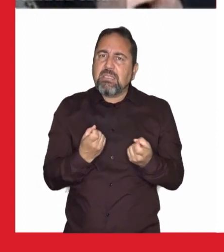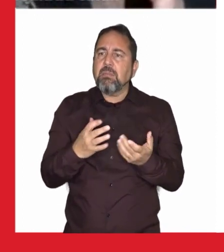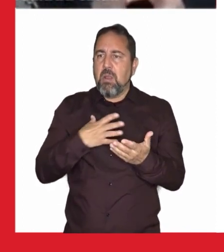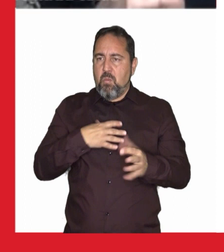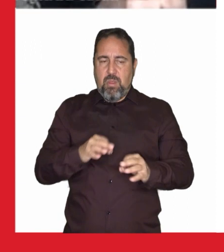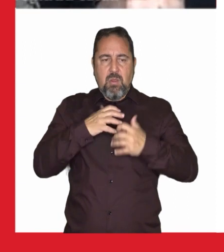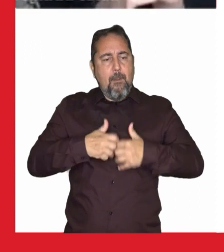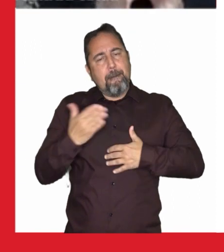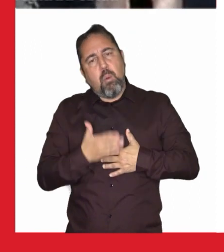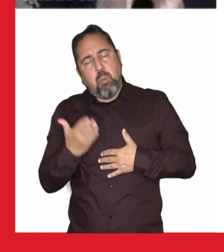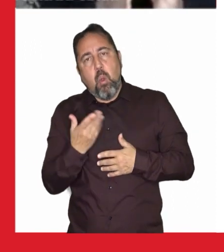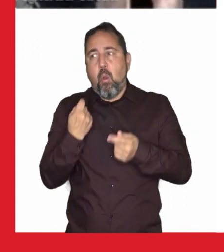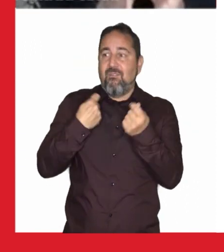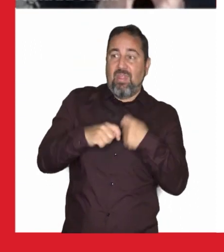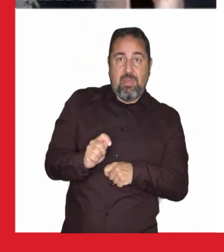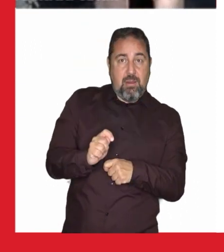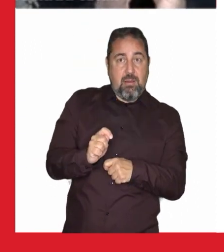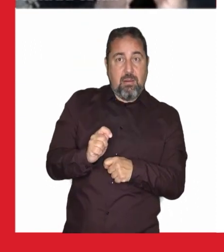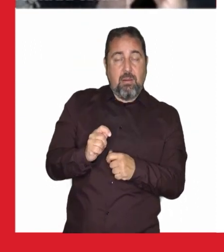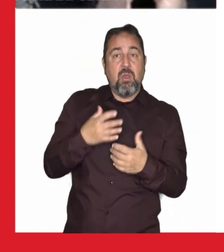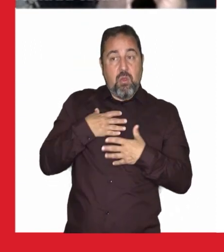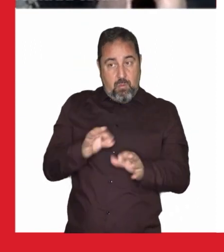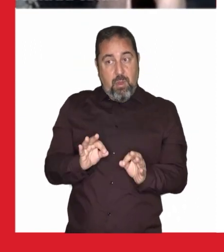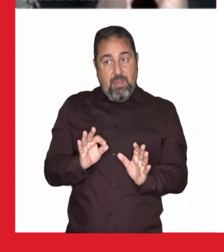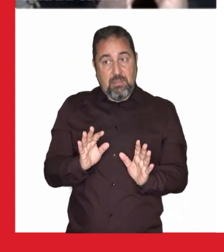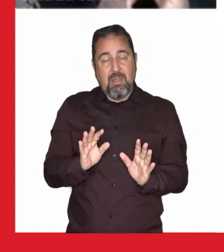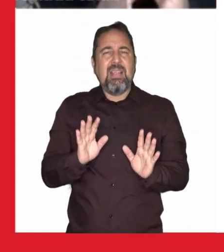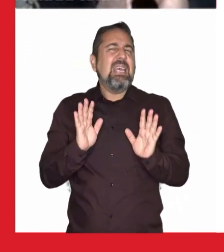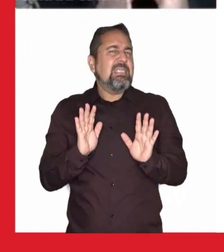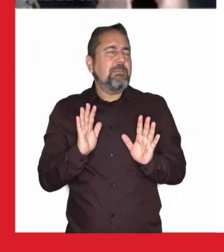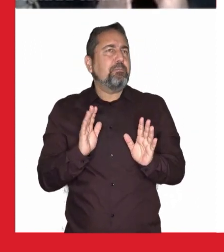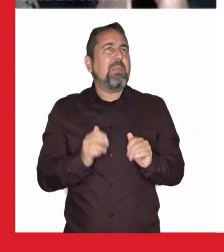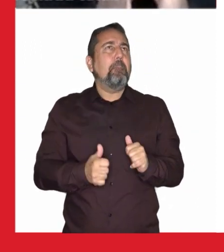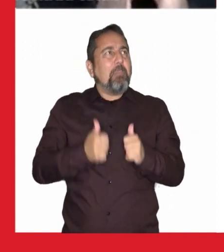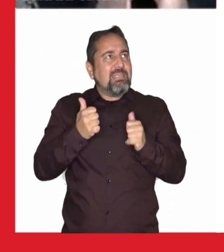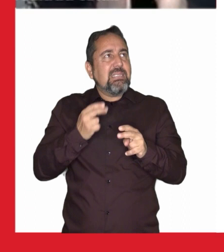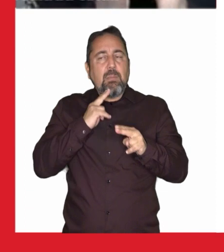aquellos que los necesitas para poder llegar a producir y vender,